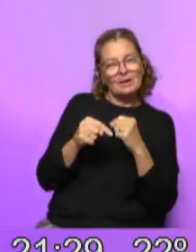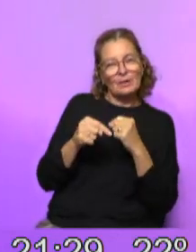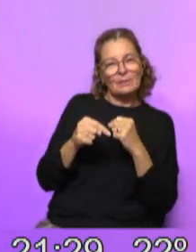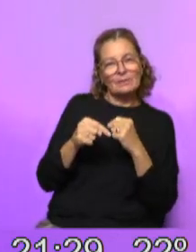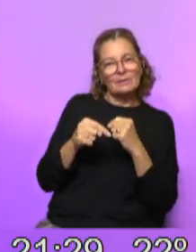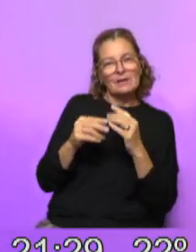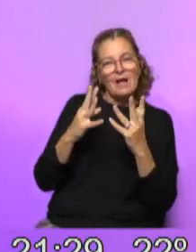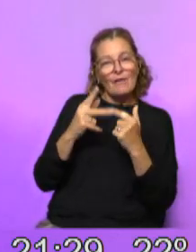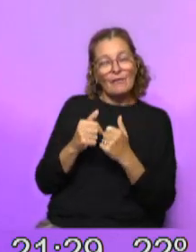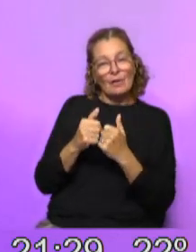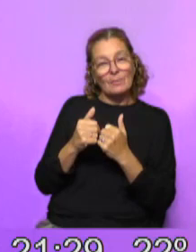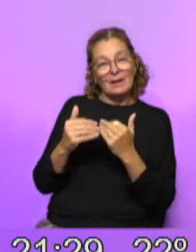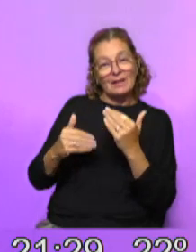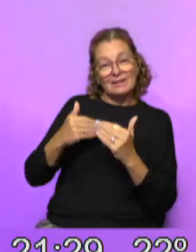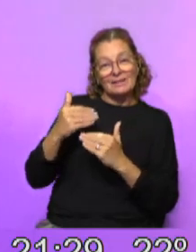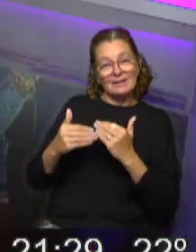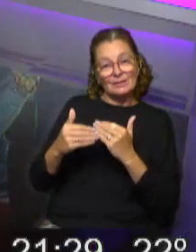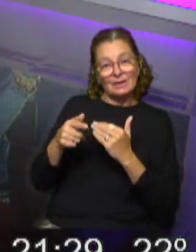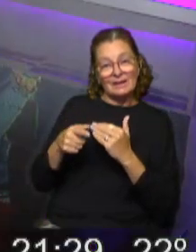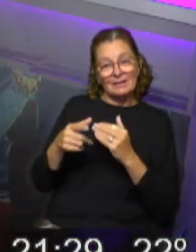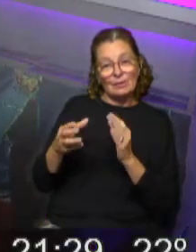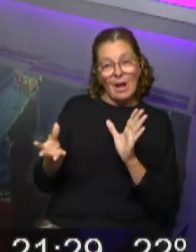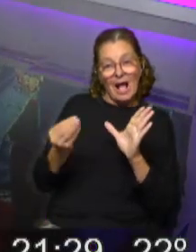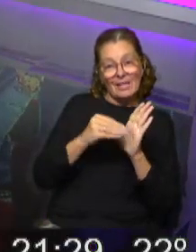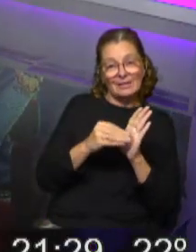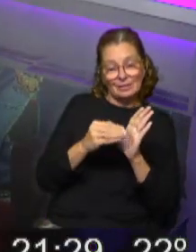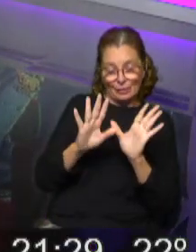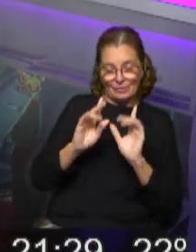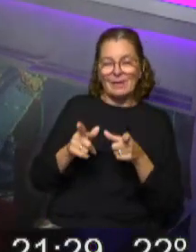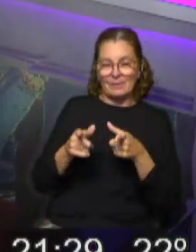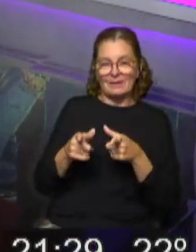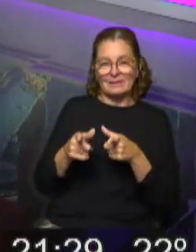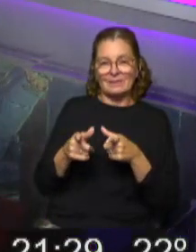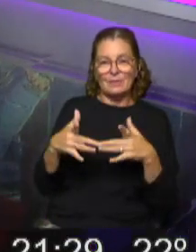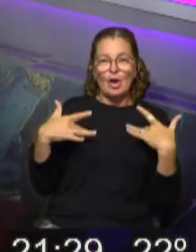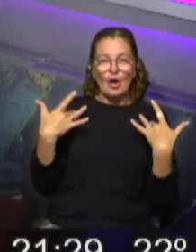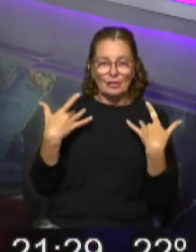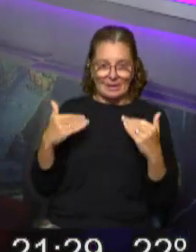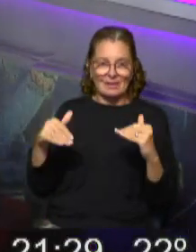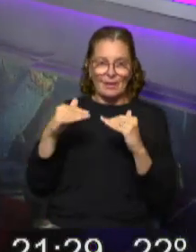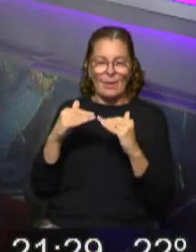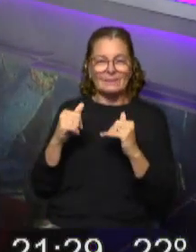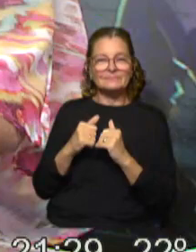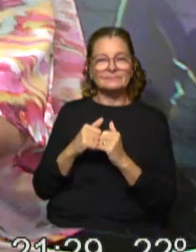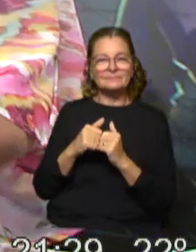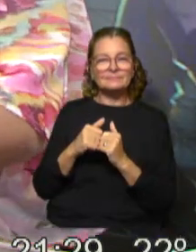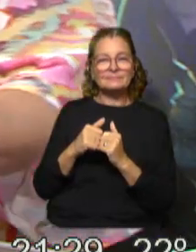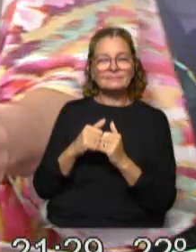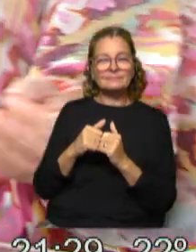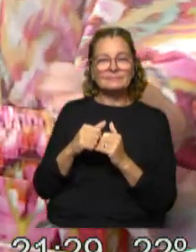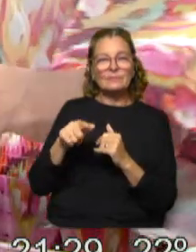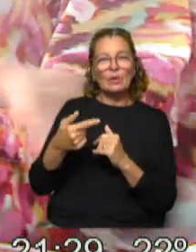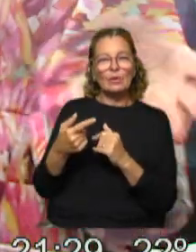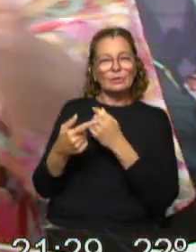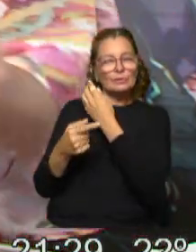el estilo que desarrolle termina cayendo en esa categoría amplia, pero contenta con eso igual. Excelente. Y otra